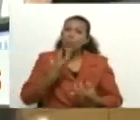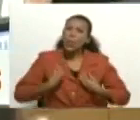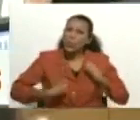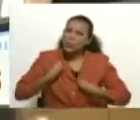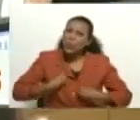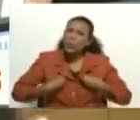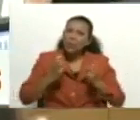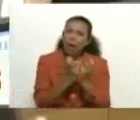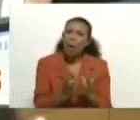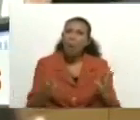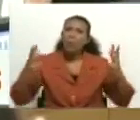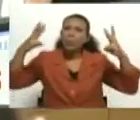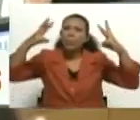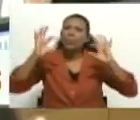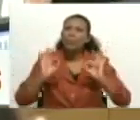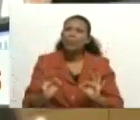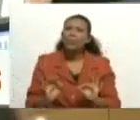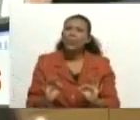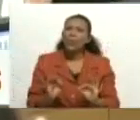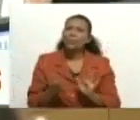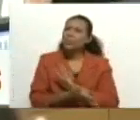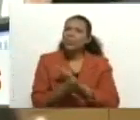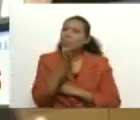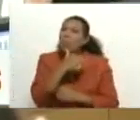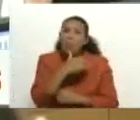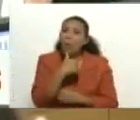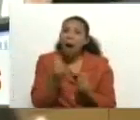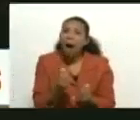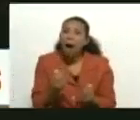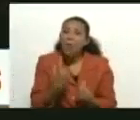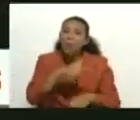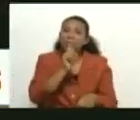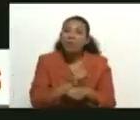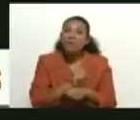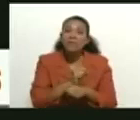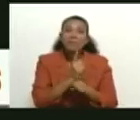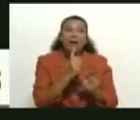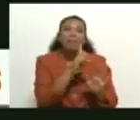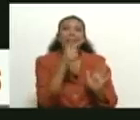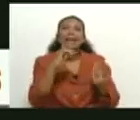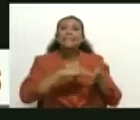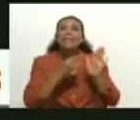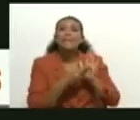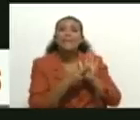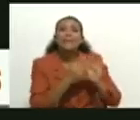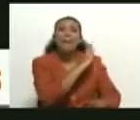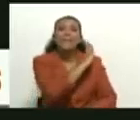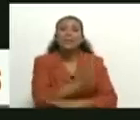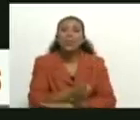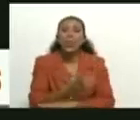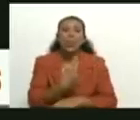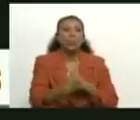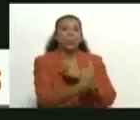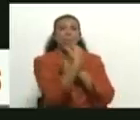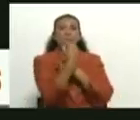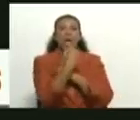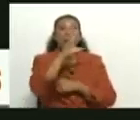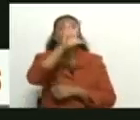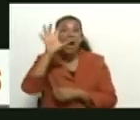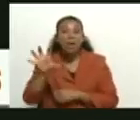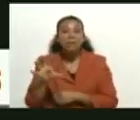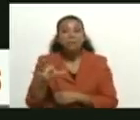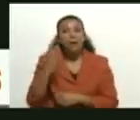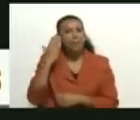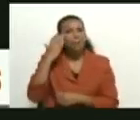de Naciones Unidas sobre este tema, ha dicho que no existe una única definición de sanciones y que por lo tanto los países a